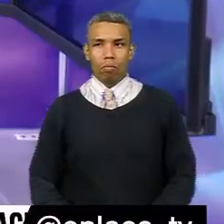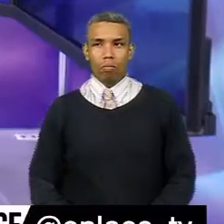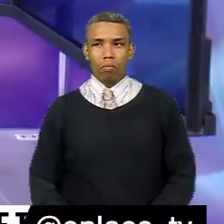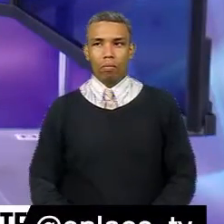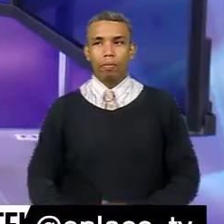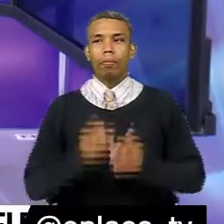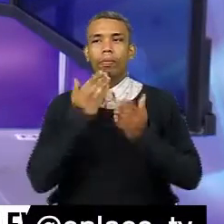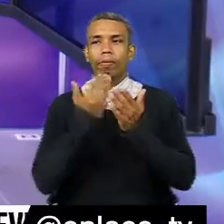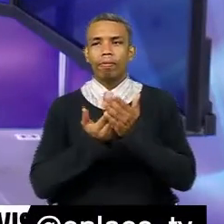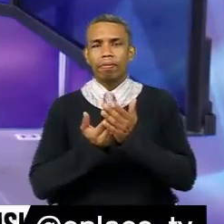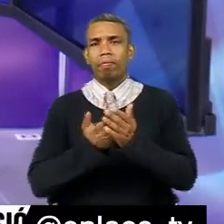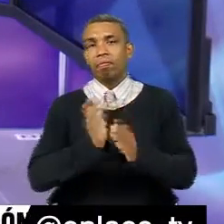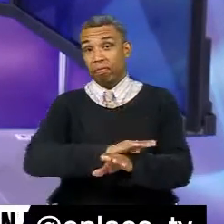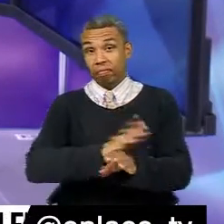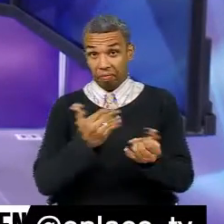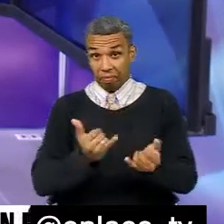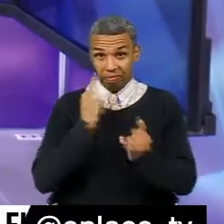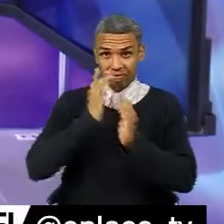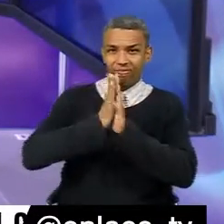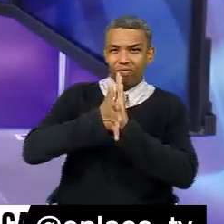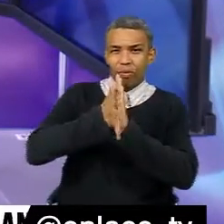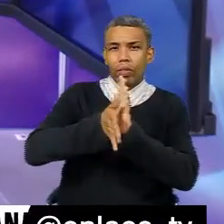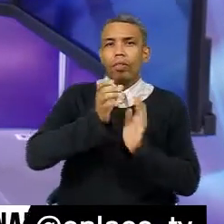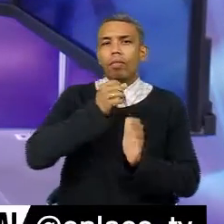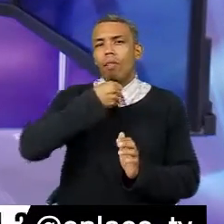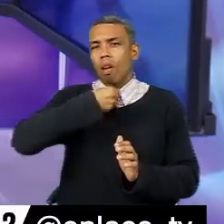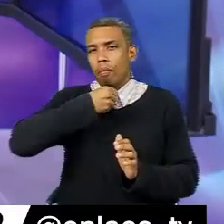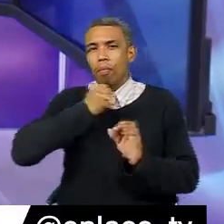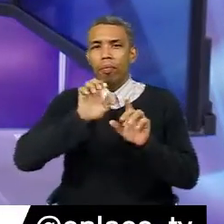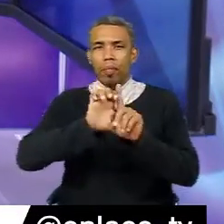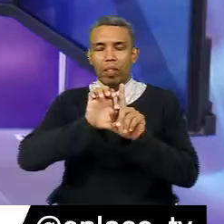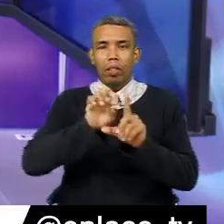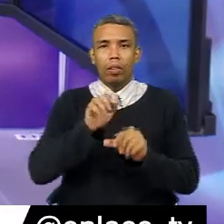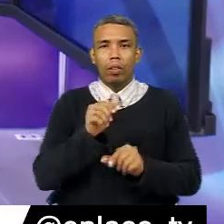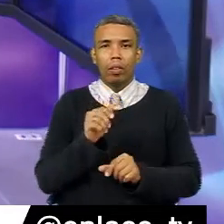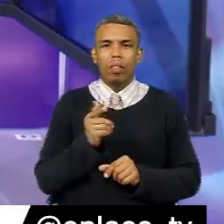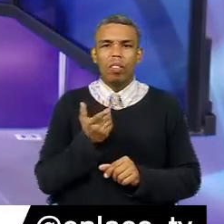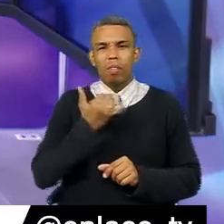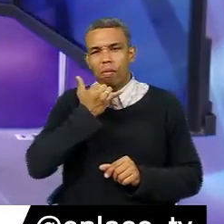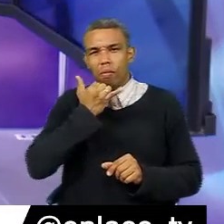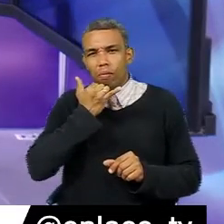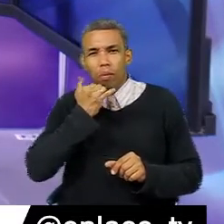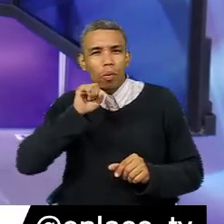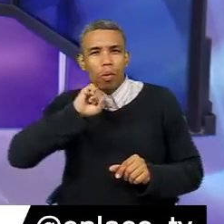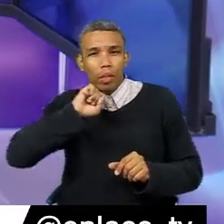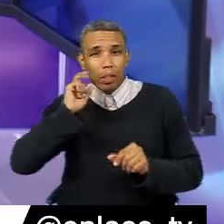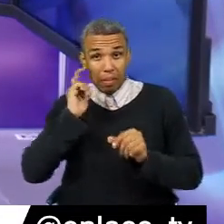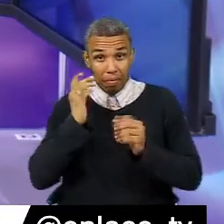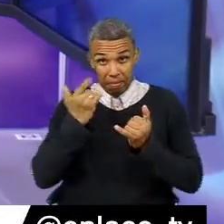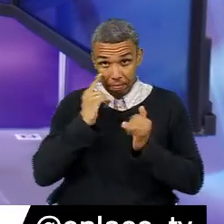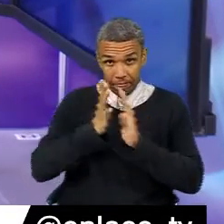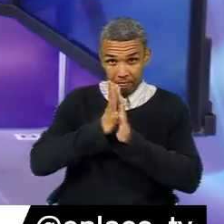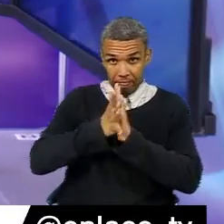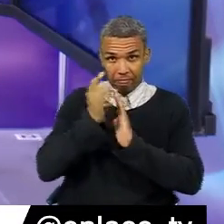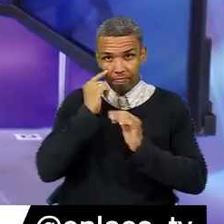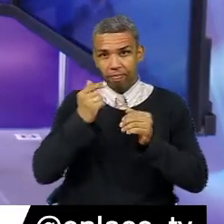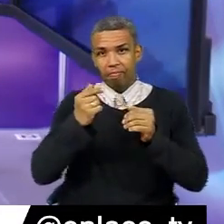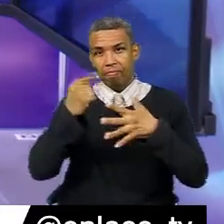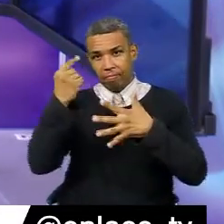Muy buenas tardes, bienvenidos a Enlace Noticias. Los saludamos con la información más importante de nuestra ciudad y región. A continuación, nuestros titulares.